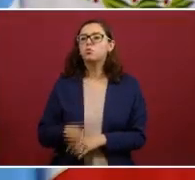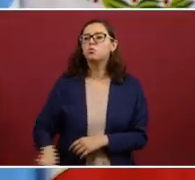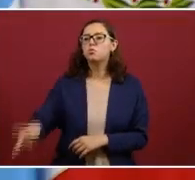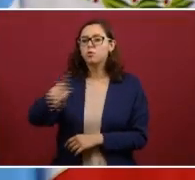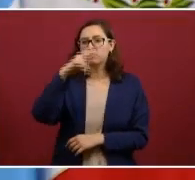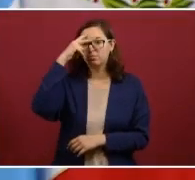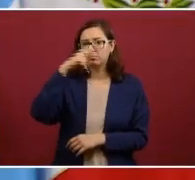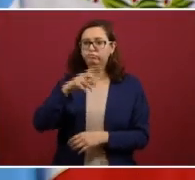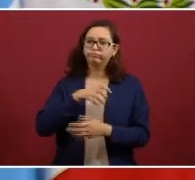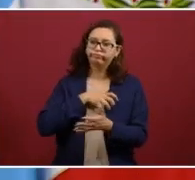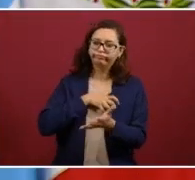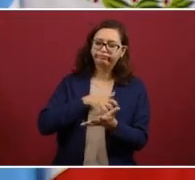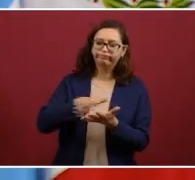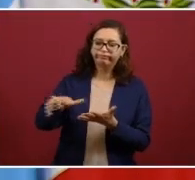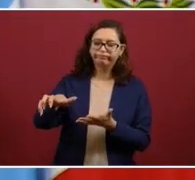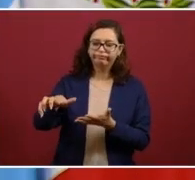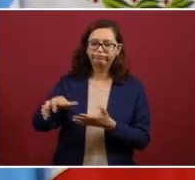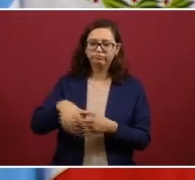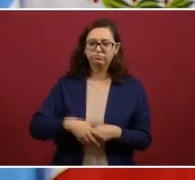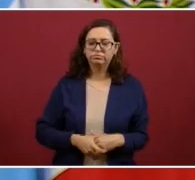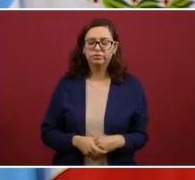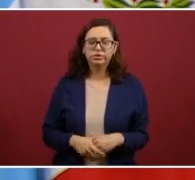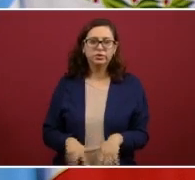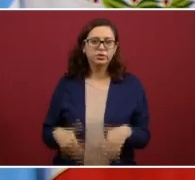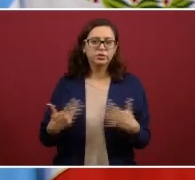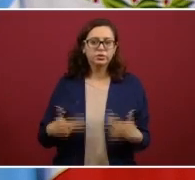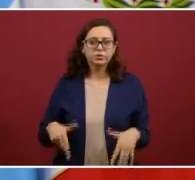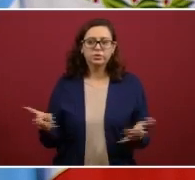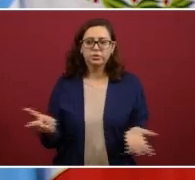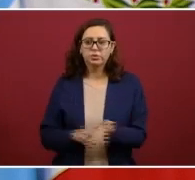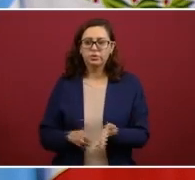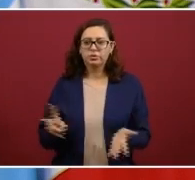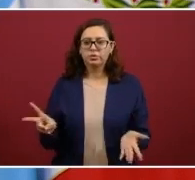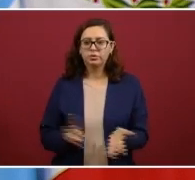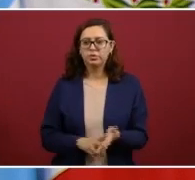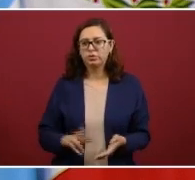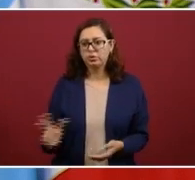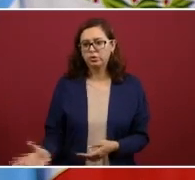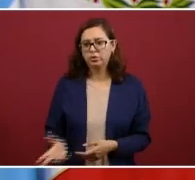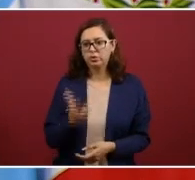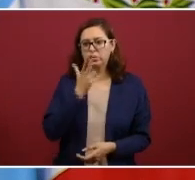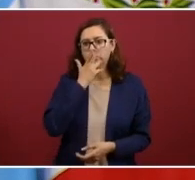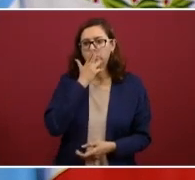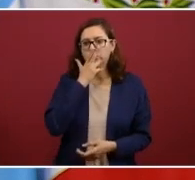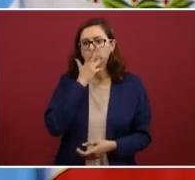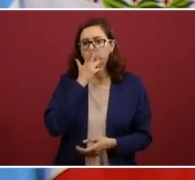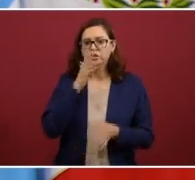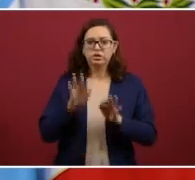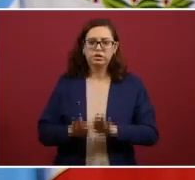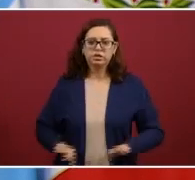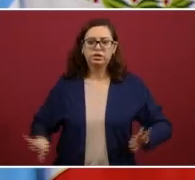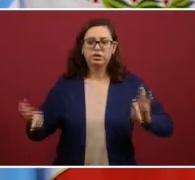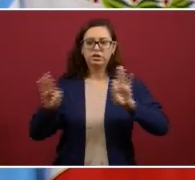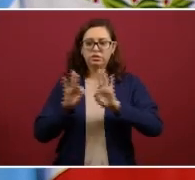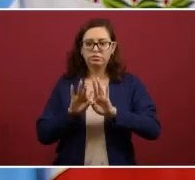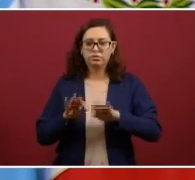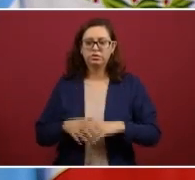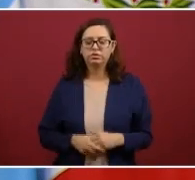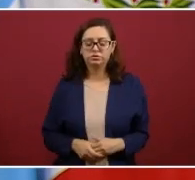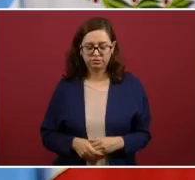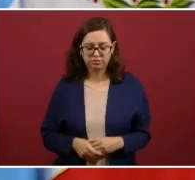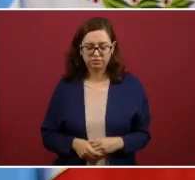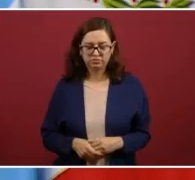de mexicanos. Entonces, eso es un tesoro muy importante, favorable.